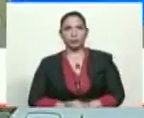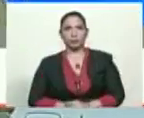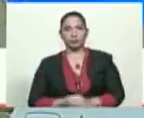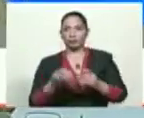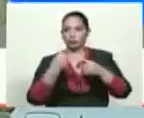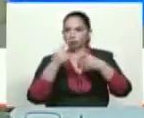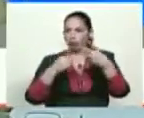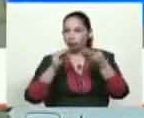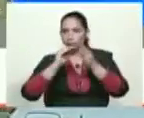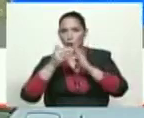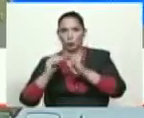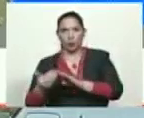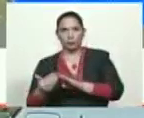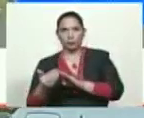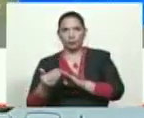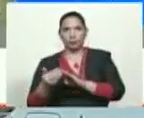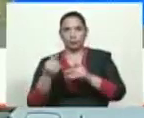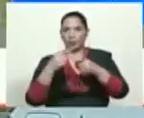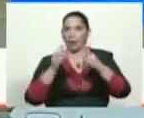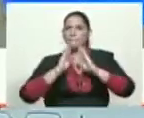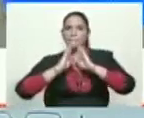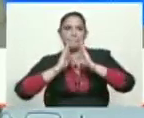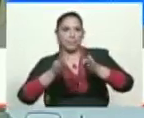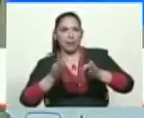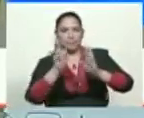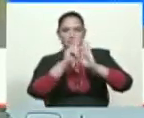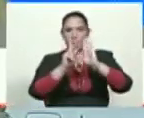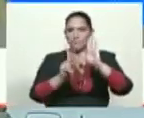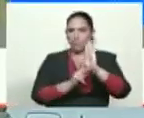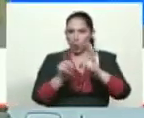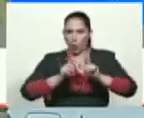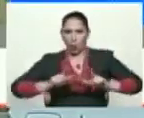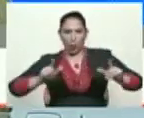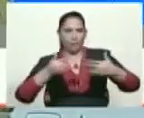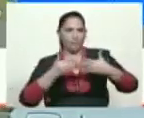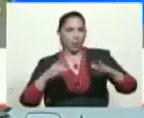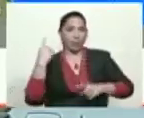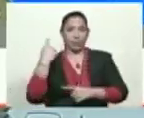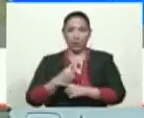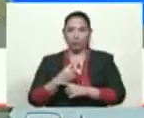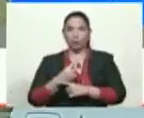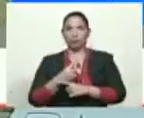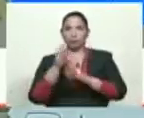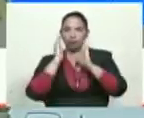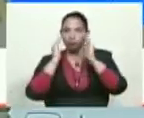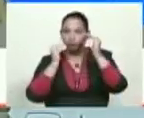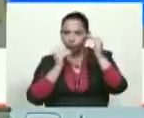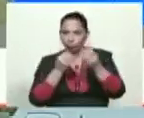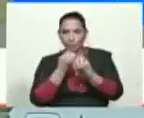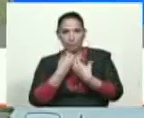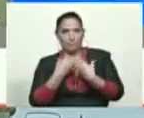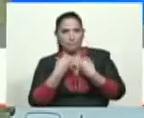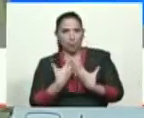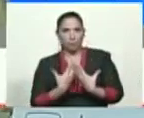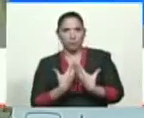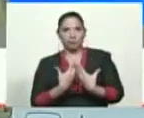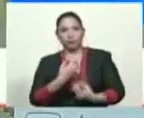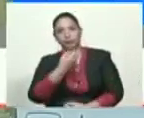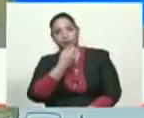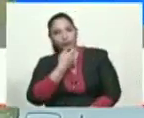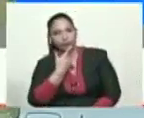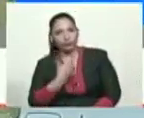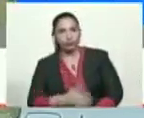comunidad cada avenida cada parque cada espacio público tiene que estar bien atendido tiene que ser bello